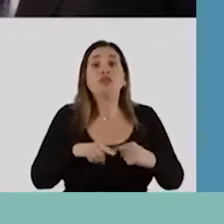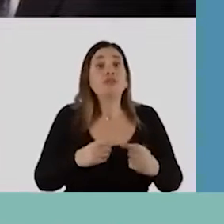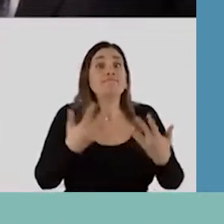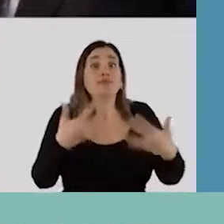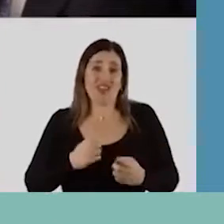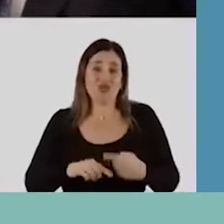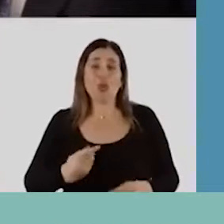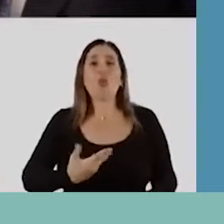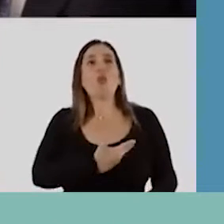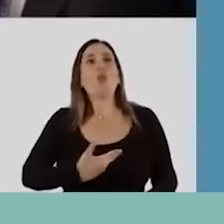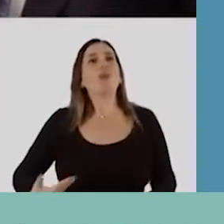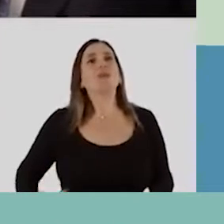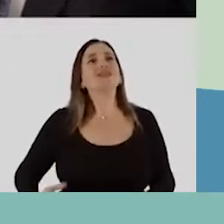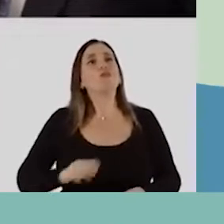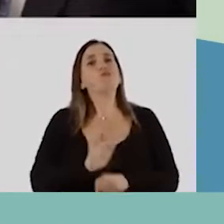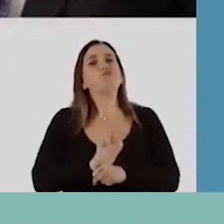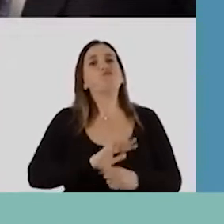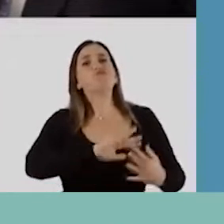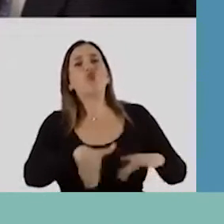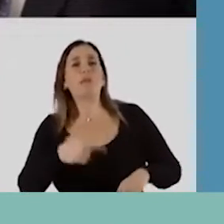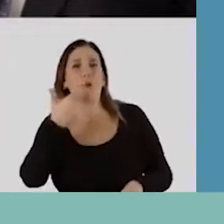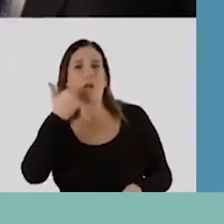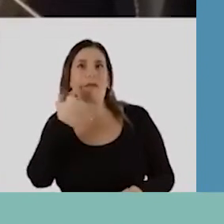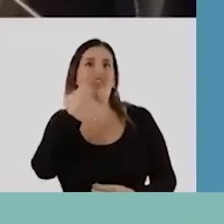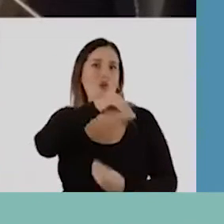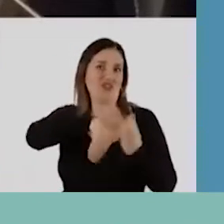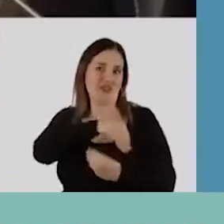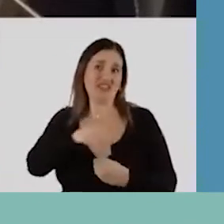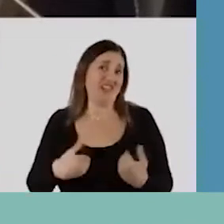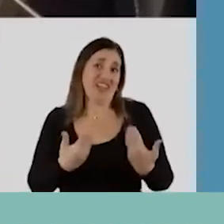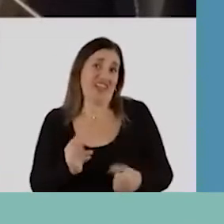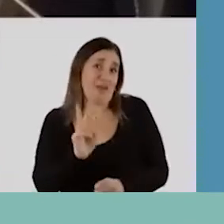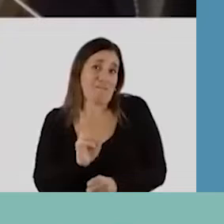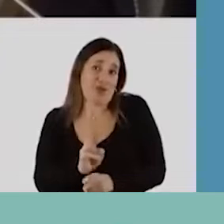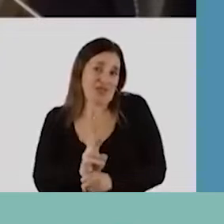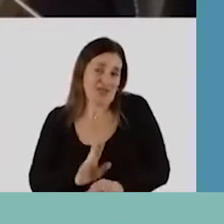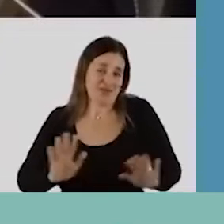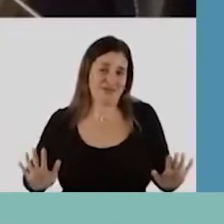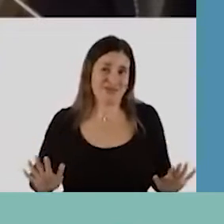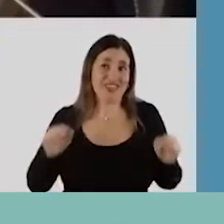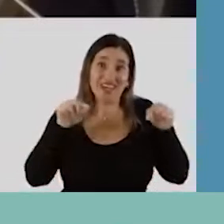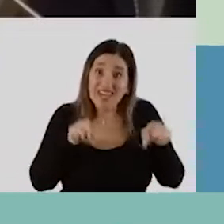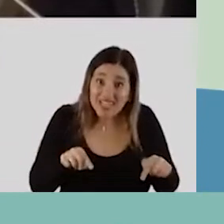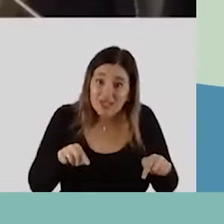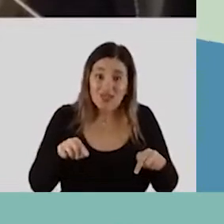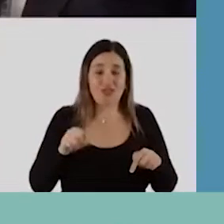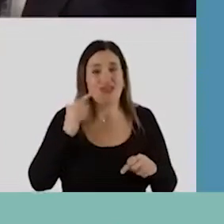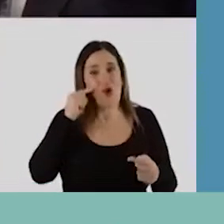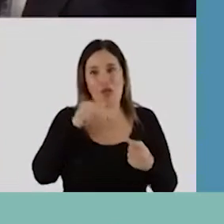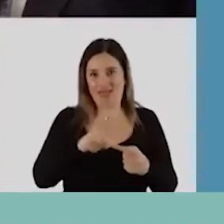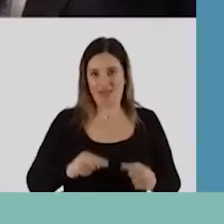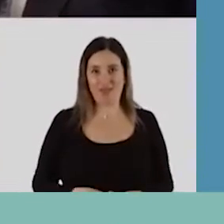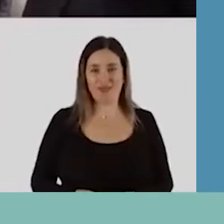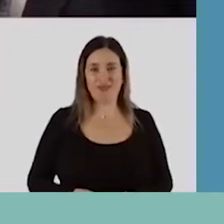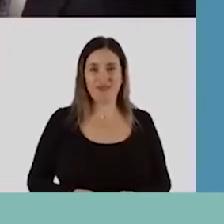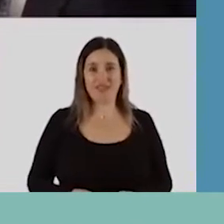Uruguay va a avanzar. El presidente viene a ser el padre de una gran familia y tiene que generar amparo y protección. De eso se trata.